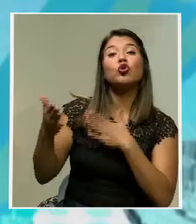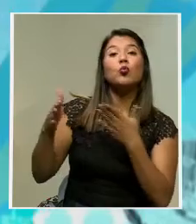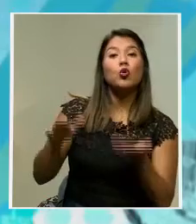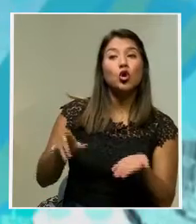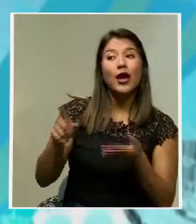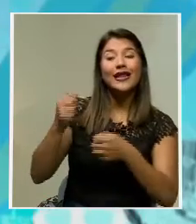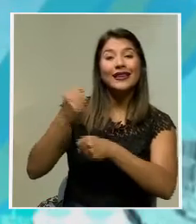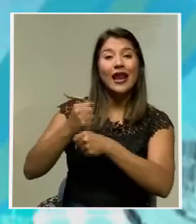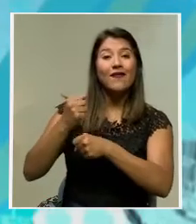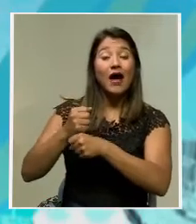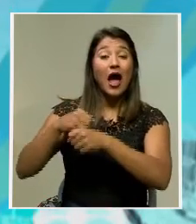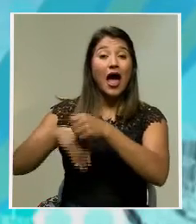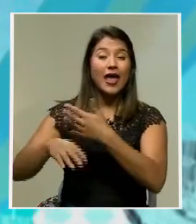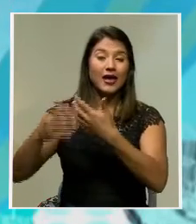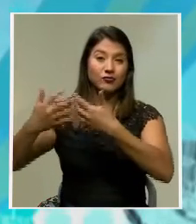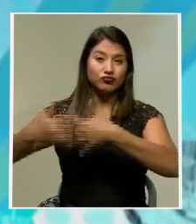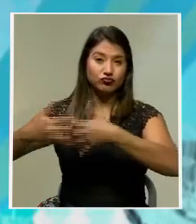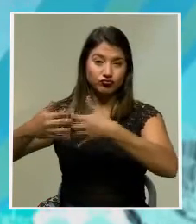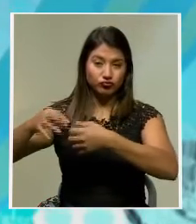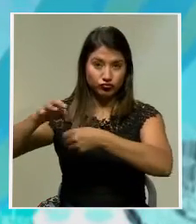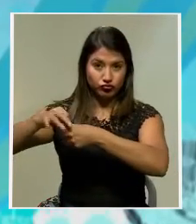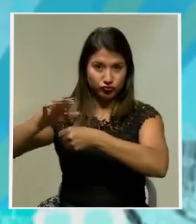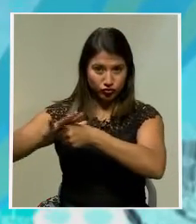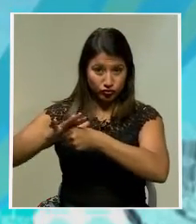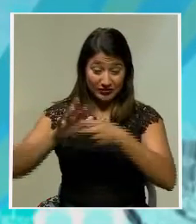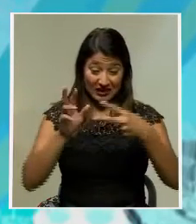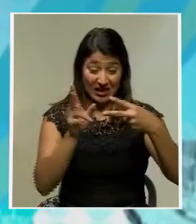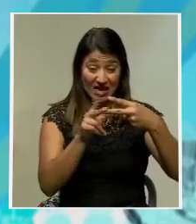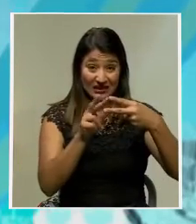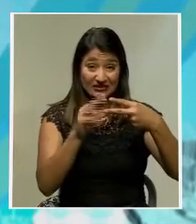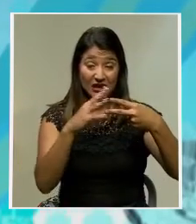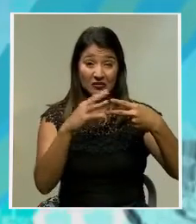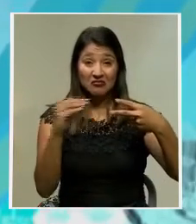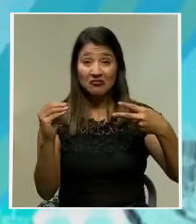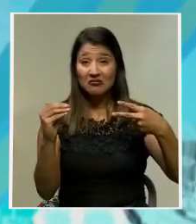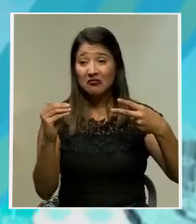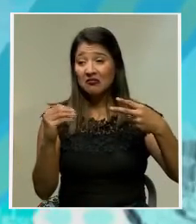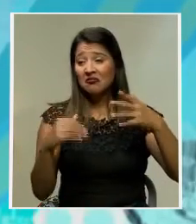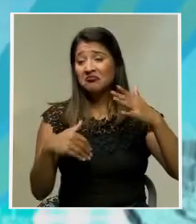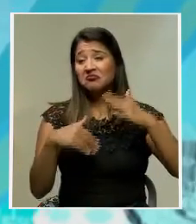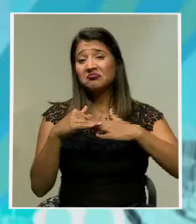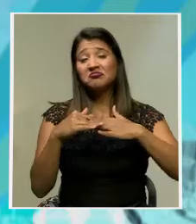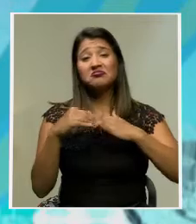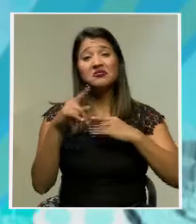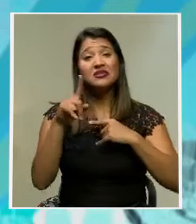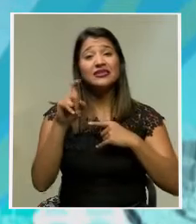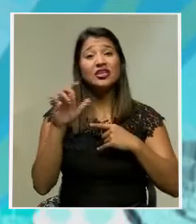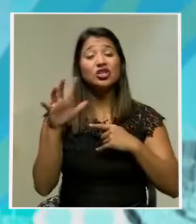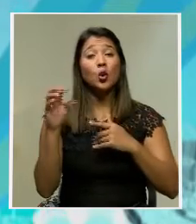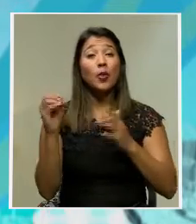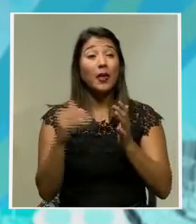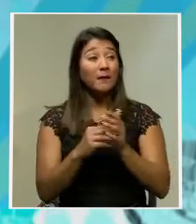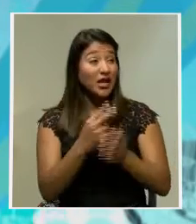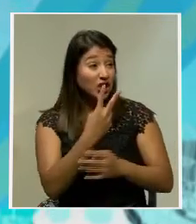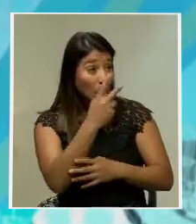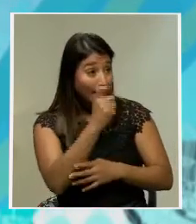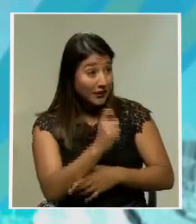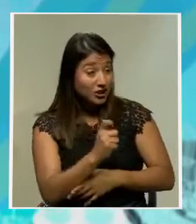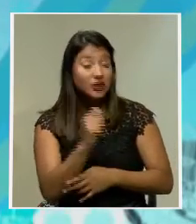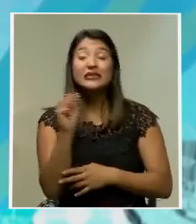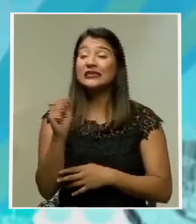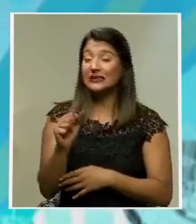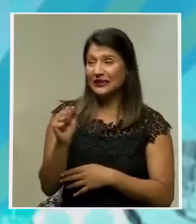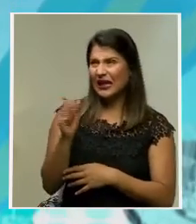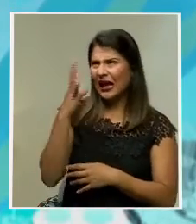maquinaria agrícola. La pensión de esa señora no llegaba, sumadas, no llegaban a los 150.000 colones. Creo que las eran dos. Las dos. Creo